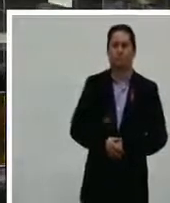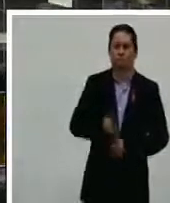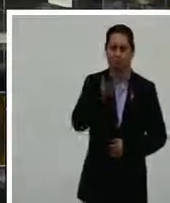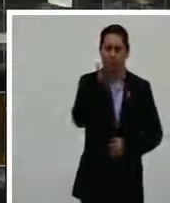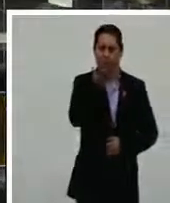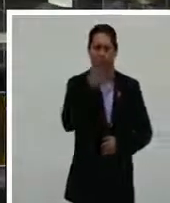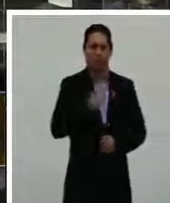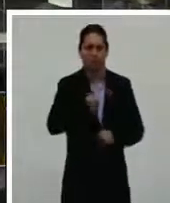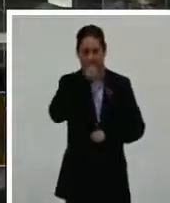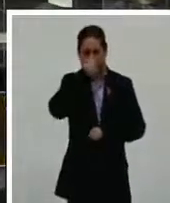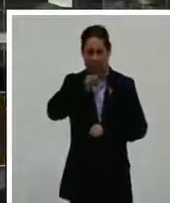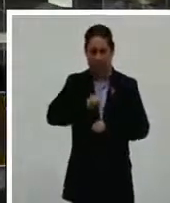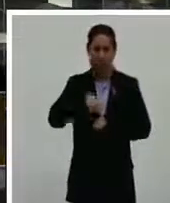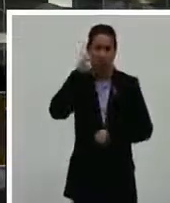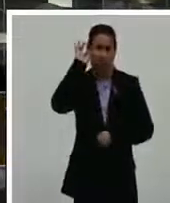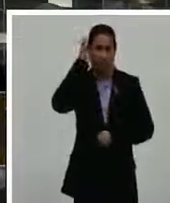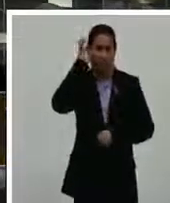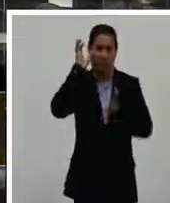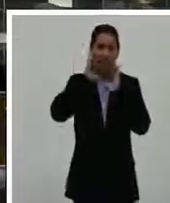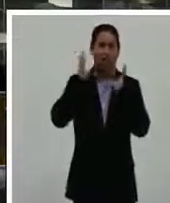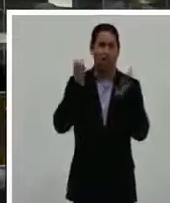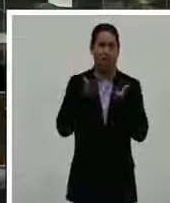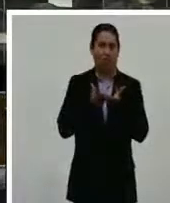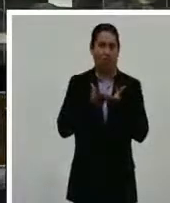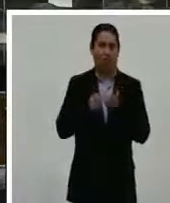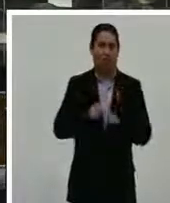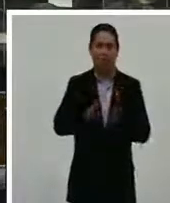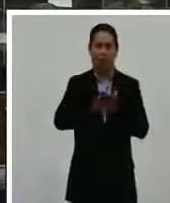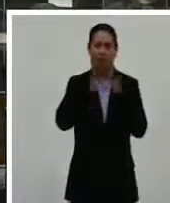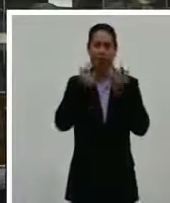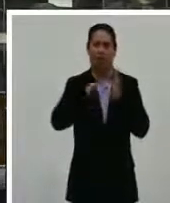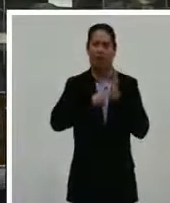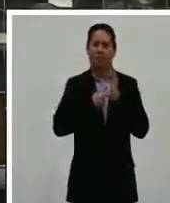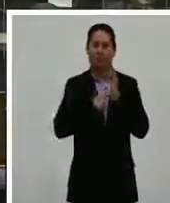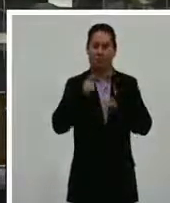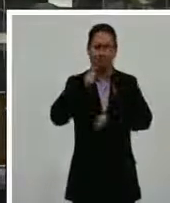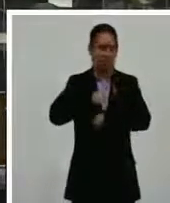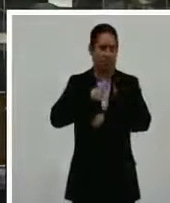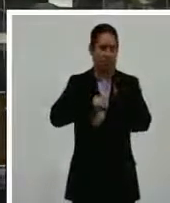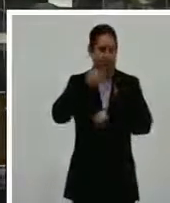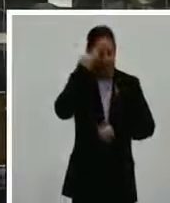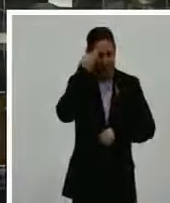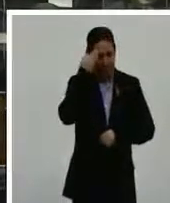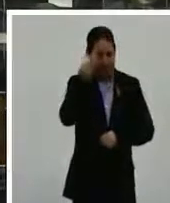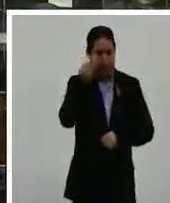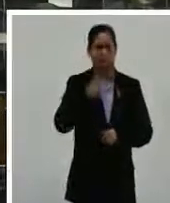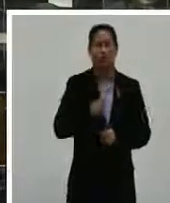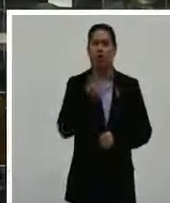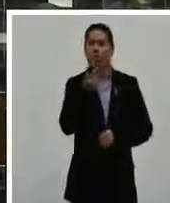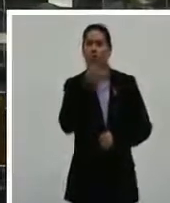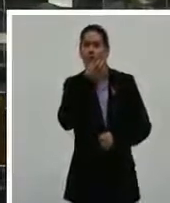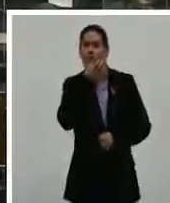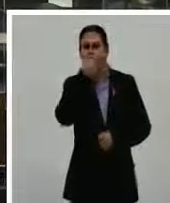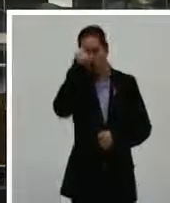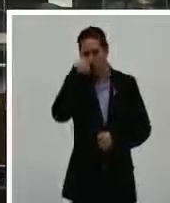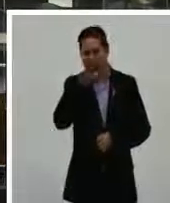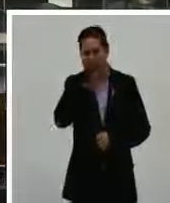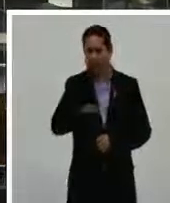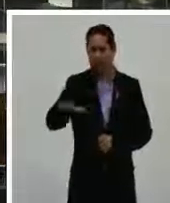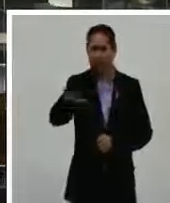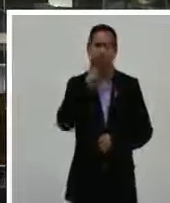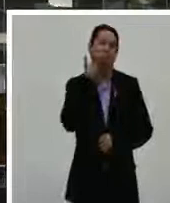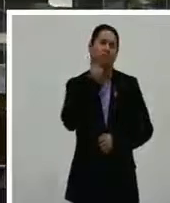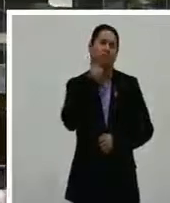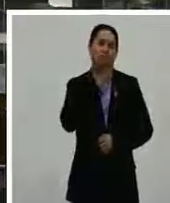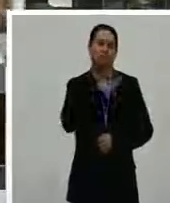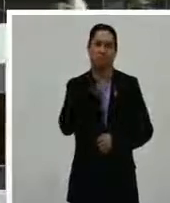solicitó la secretaría de servicios parlamentarios abra el sistema electrónico hasta por un tiempo máximo de dos minutos para que